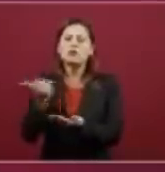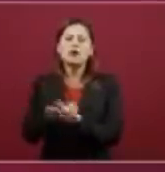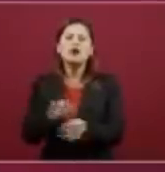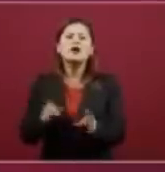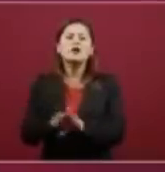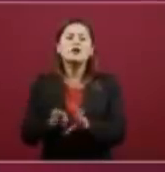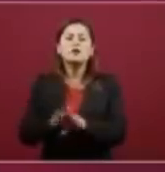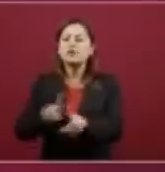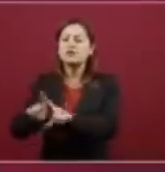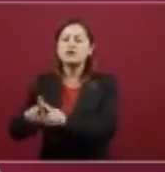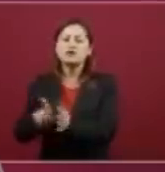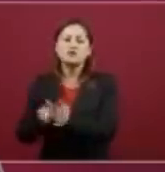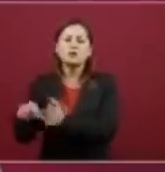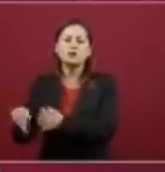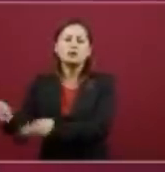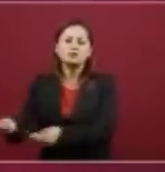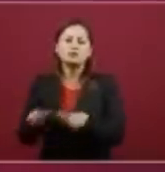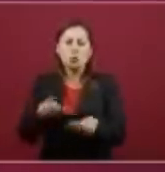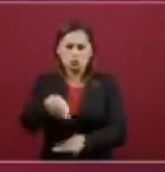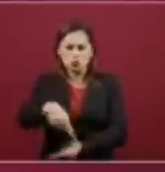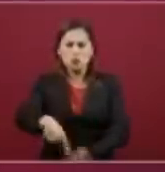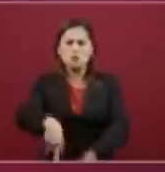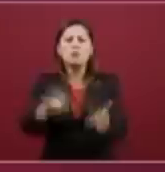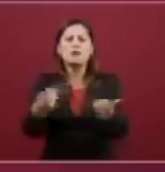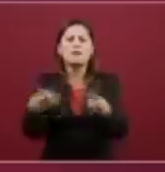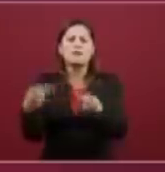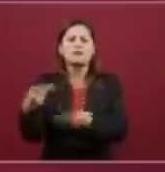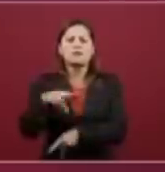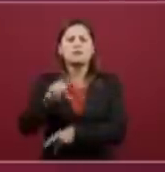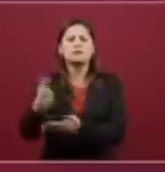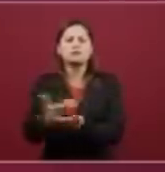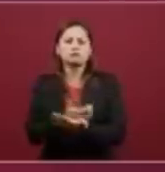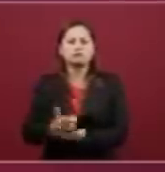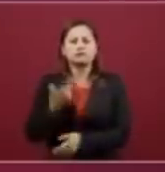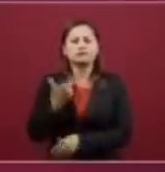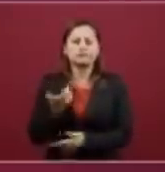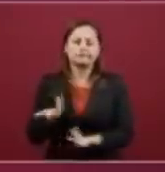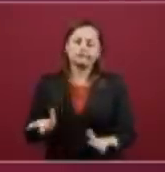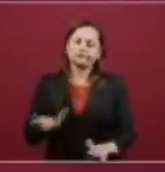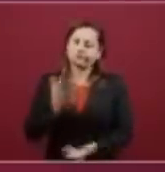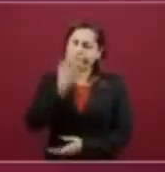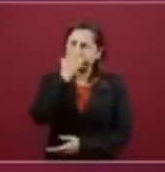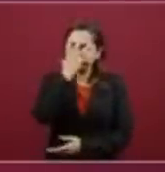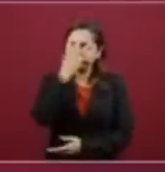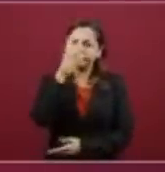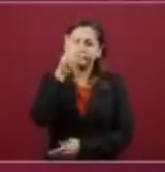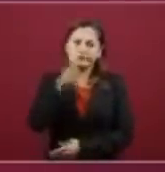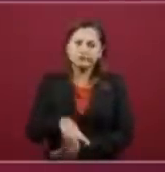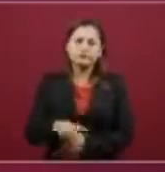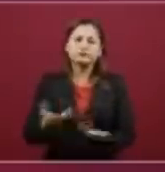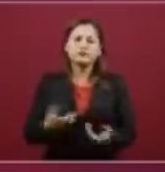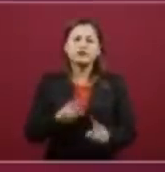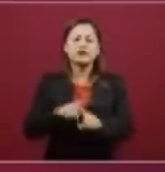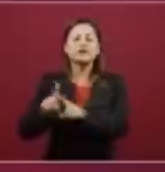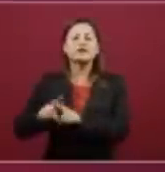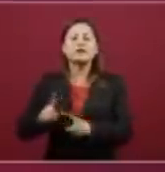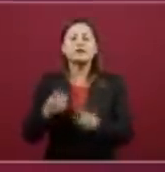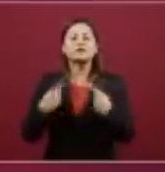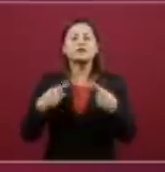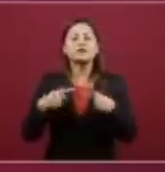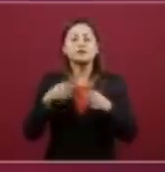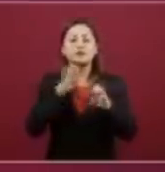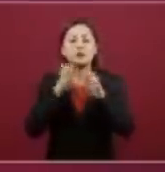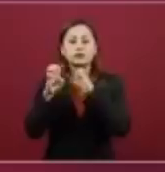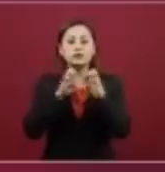los vendiera. O hemos visto también casos vergonzantes en el caso de periodistas desplazados que son